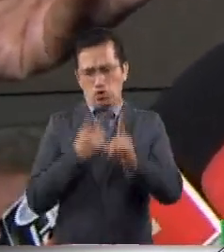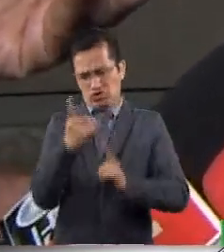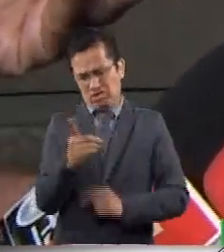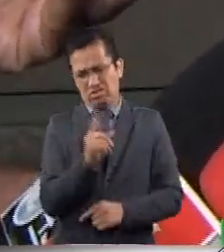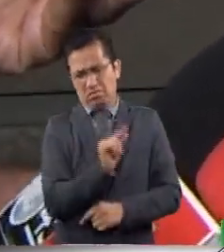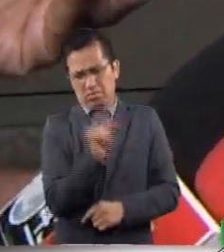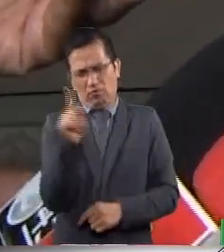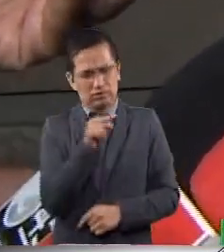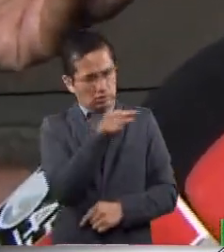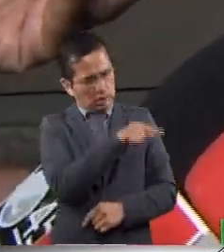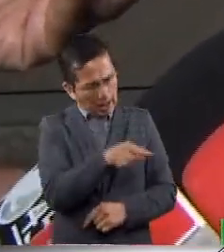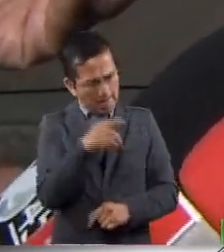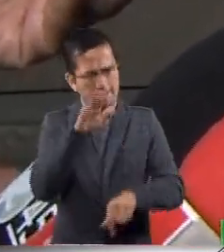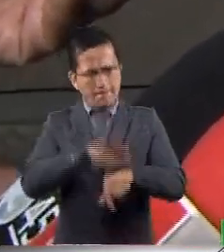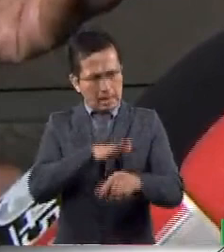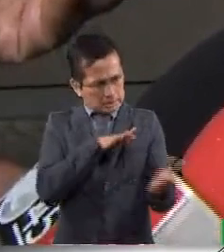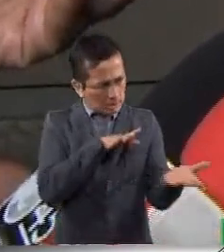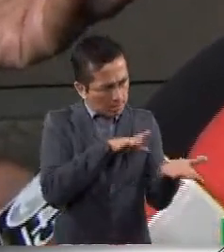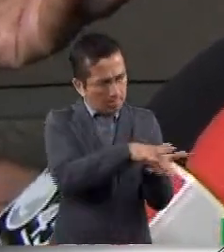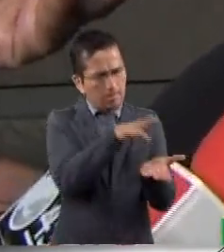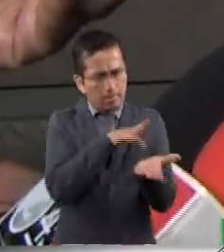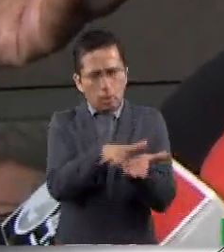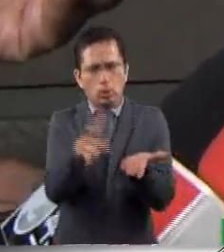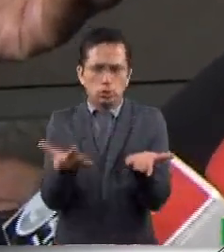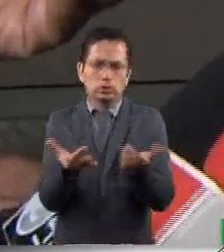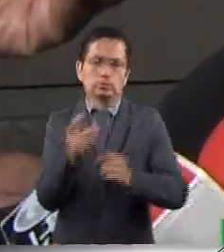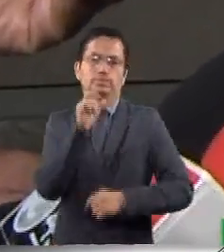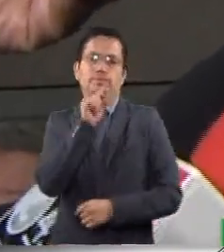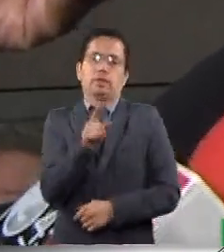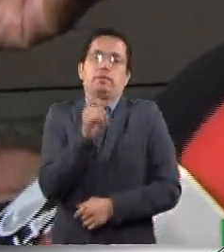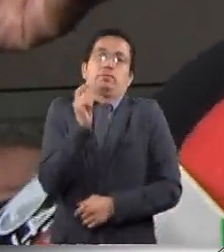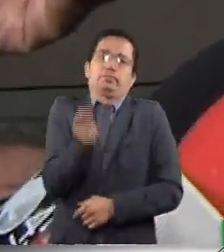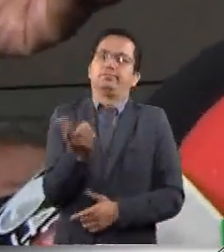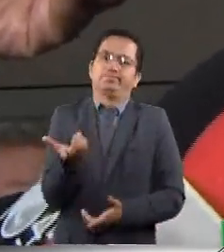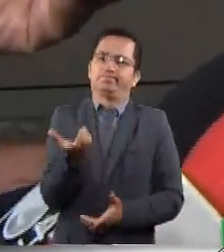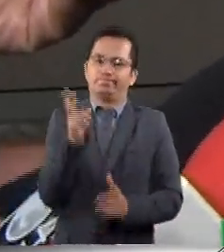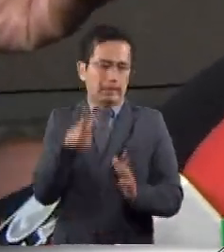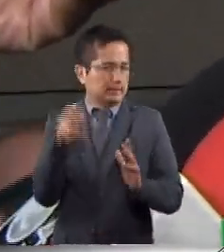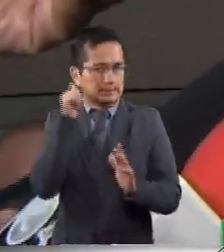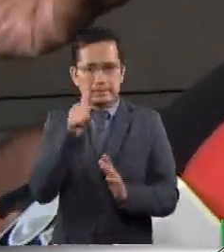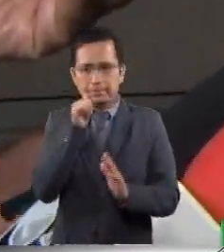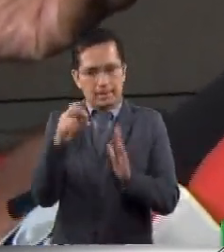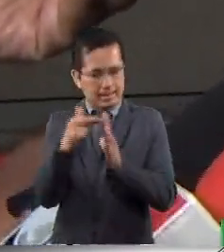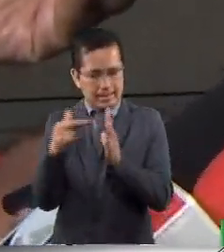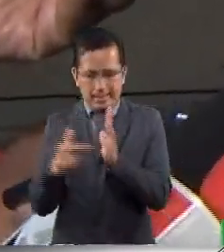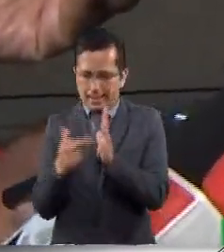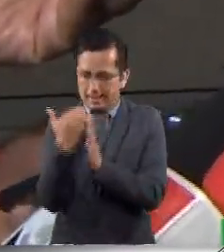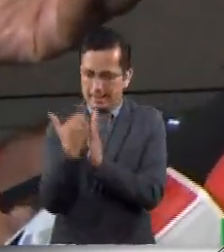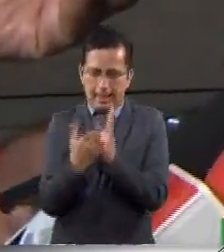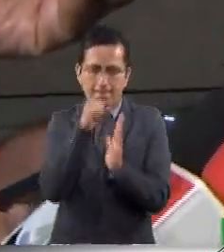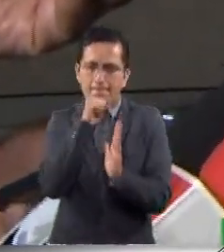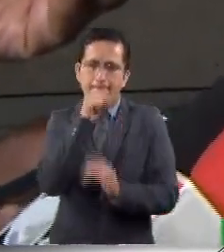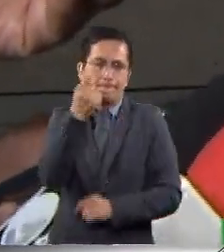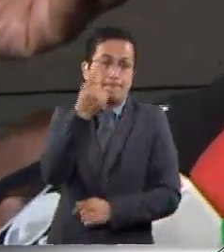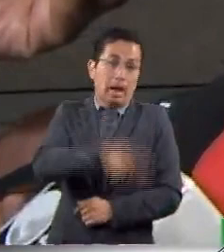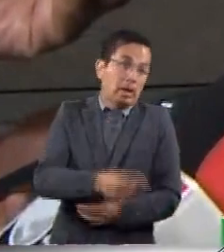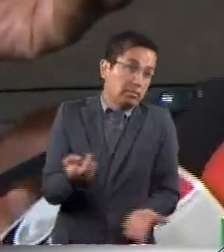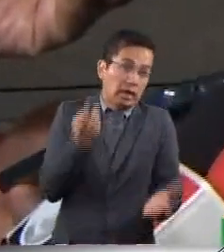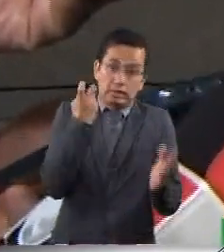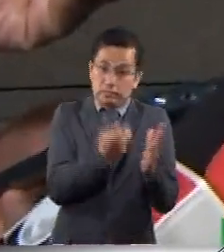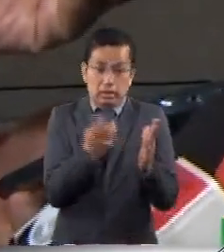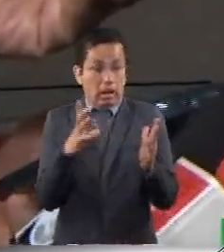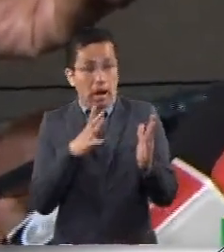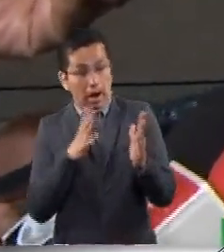apoyados y bueno, también tenemos que entender que hay reglas de operación, también tenemos que entender que hay una